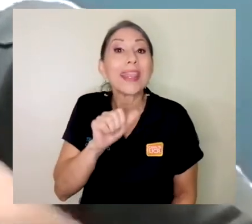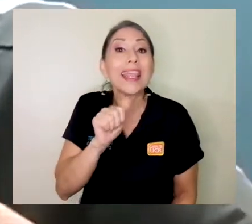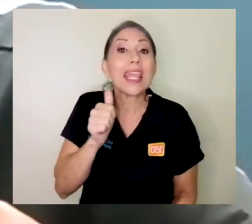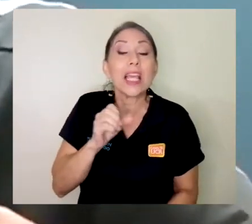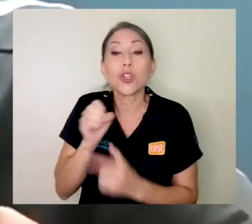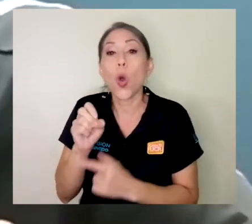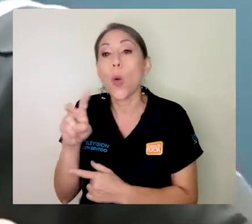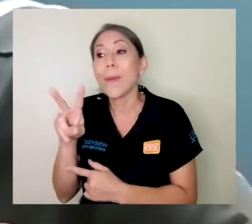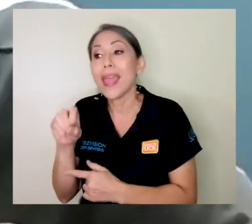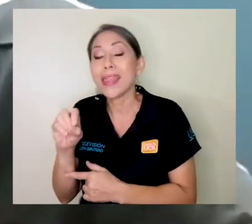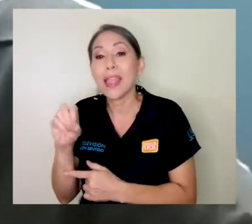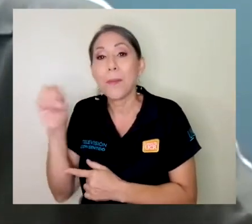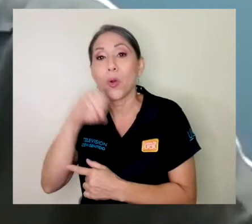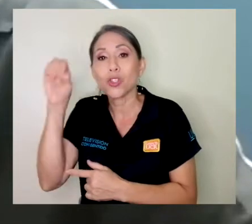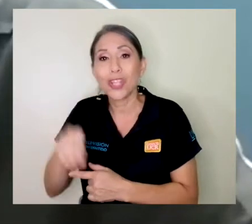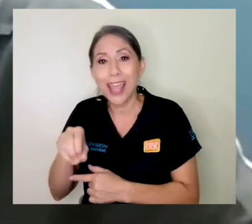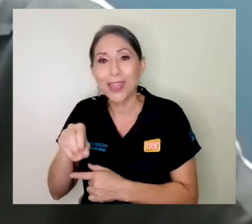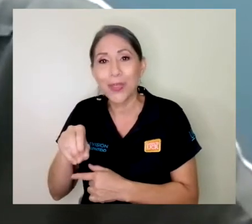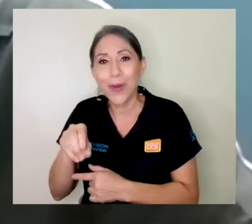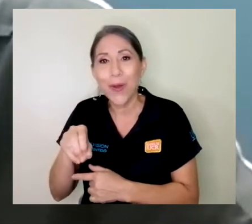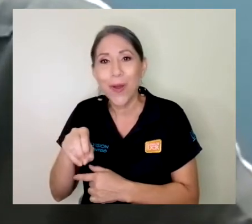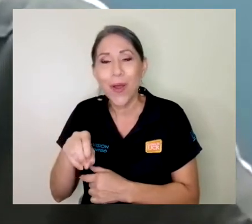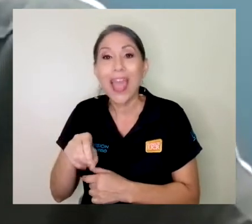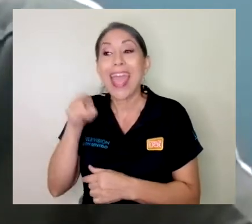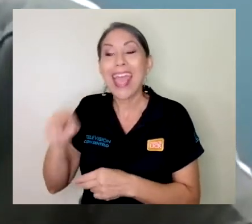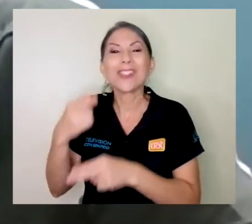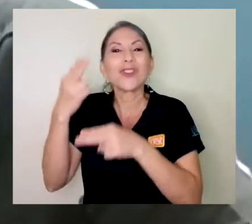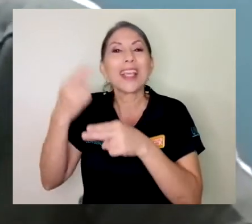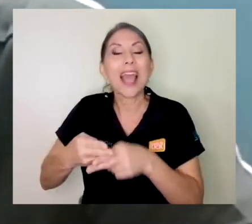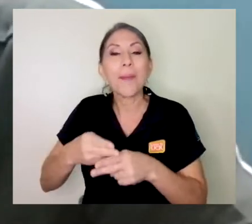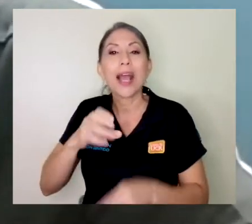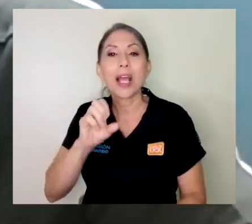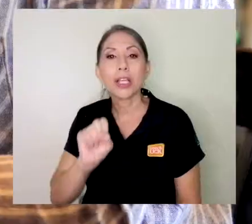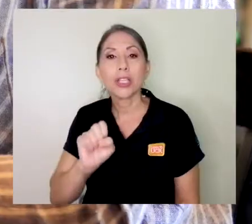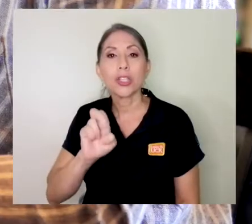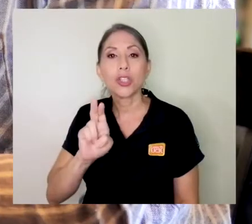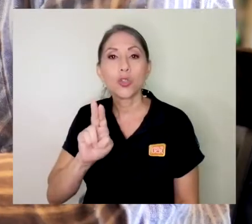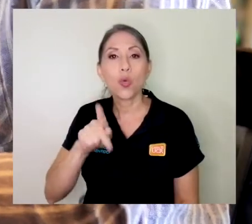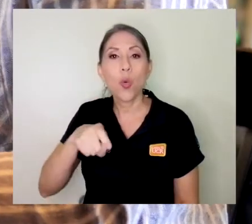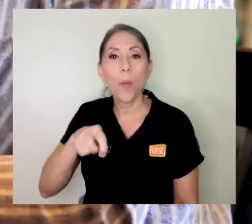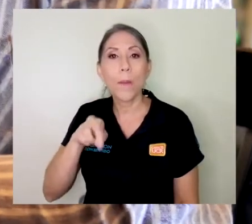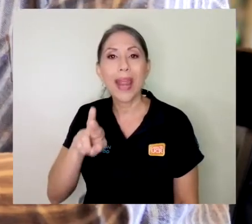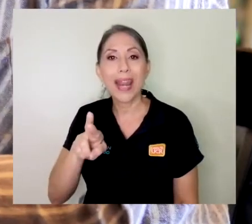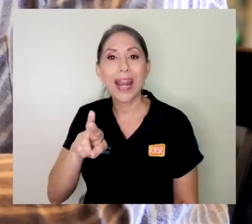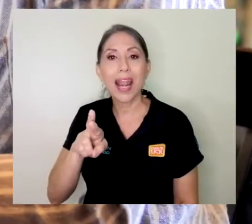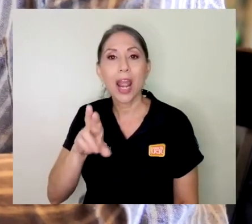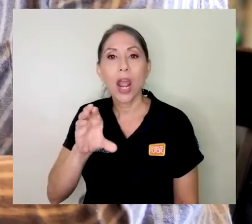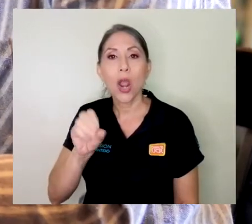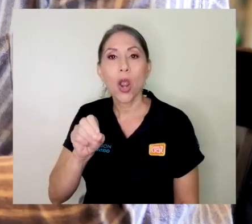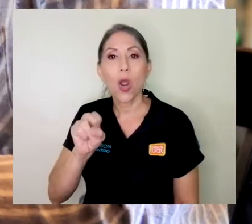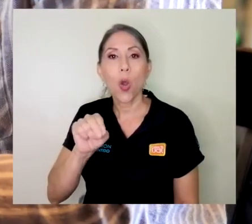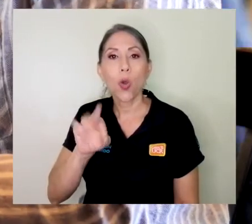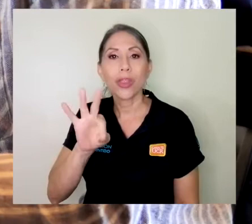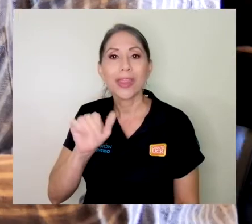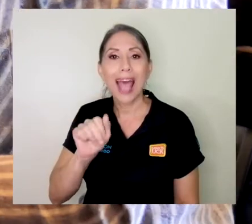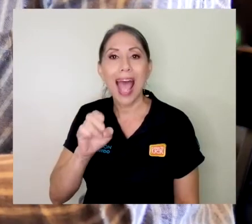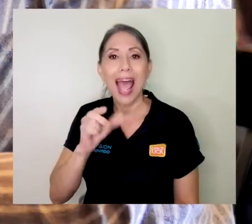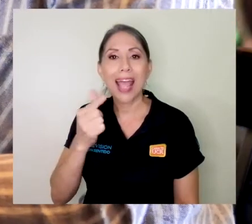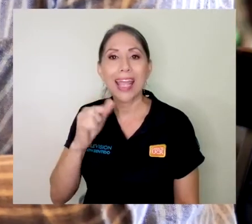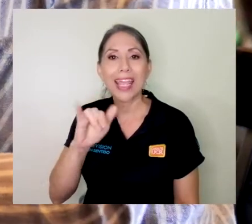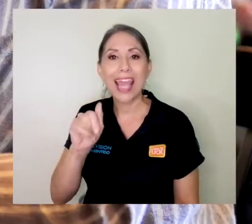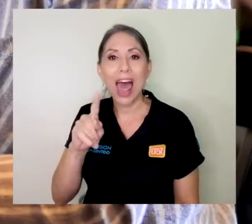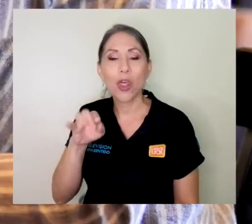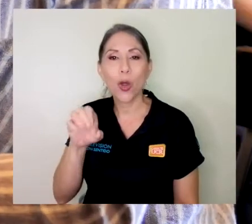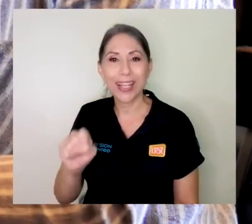Pero estos entonces serían los que llamaríamos los supercontagiadores. Y estos supercontagiadores no